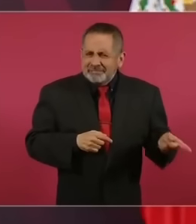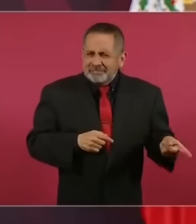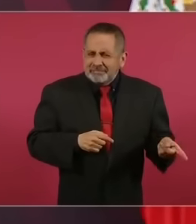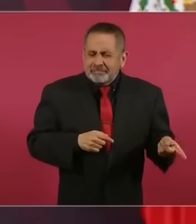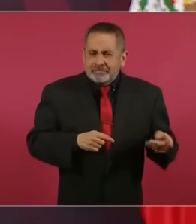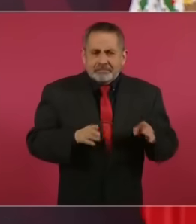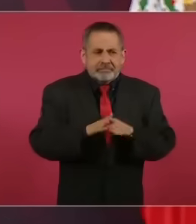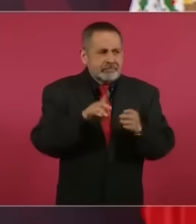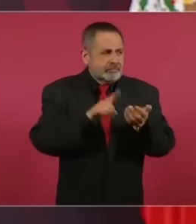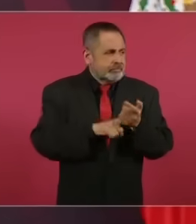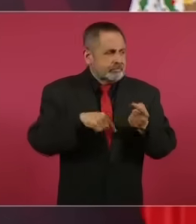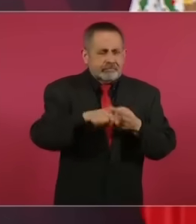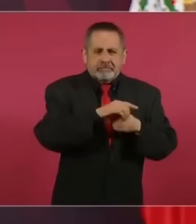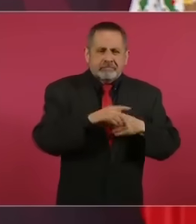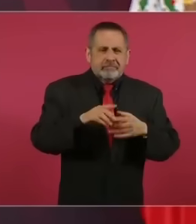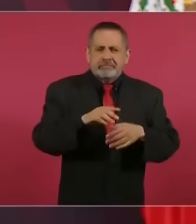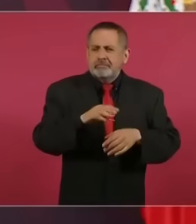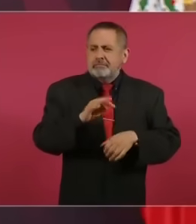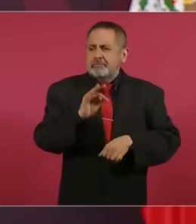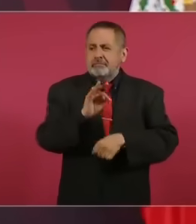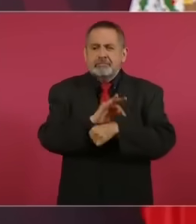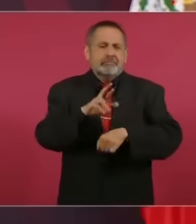son supuestos defensores